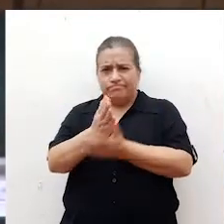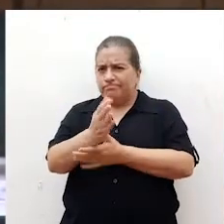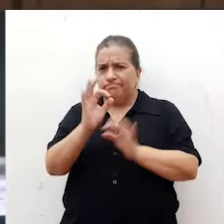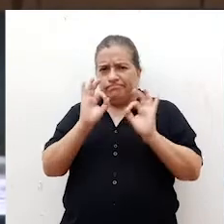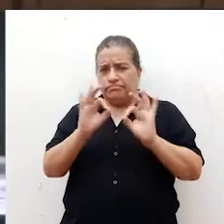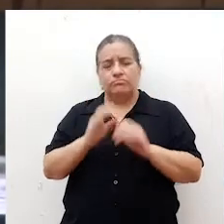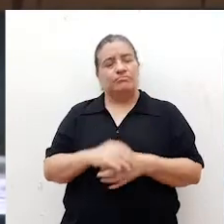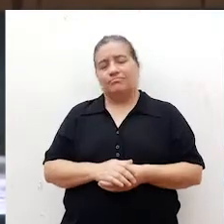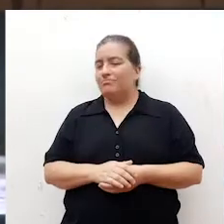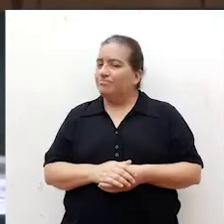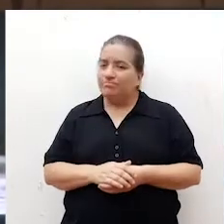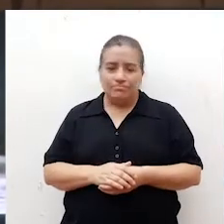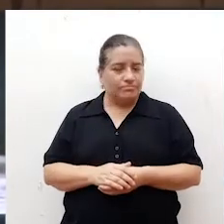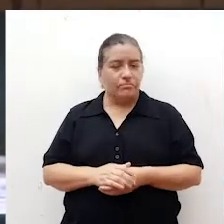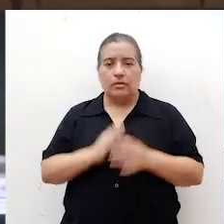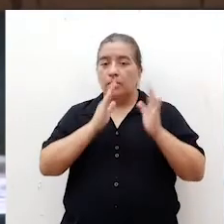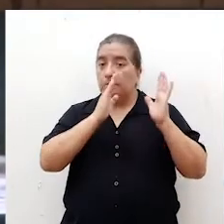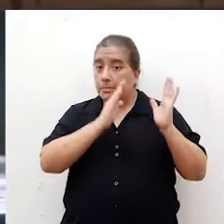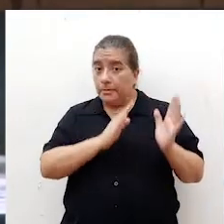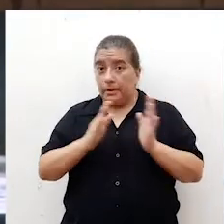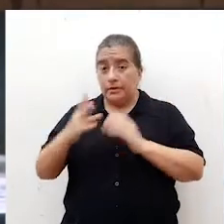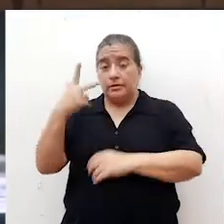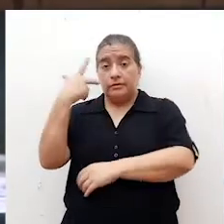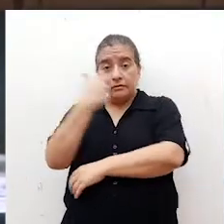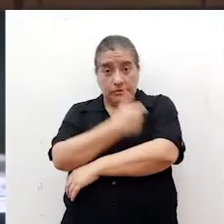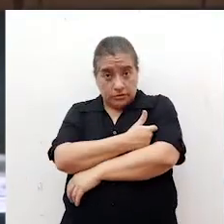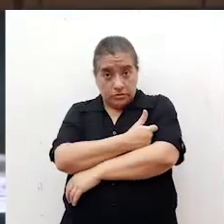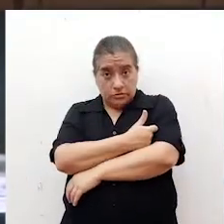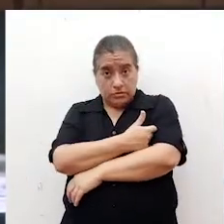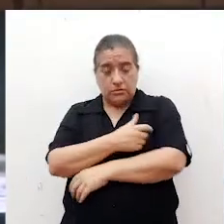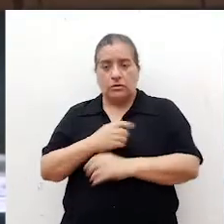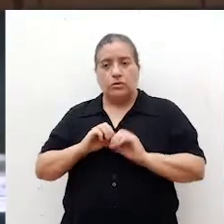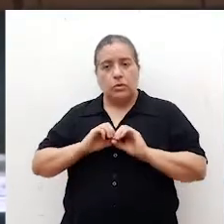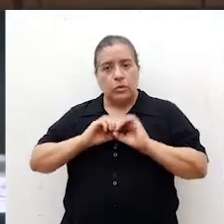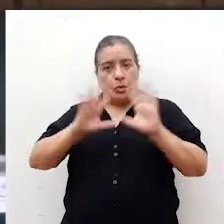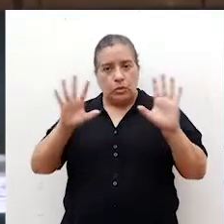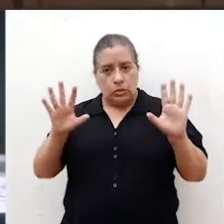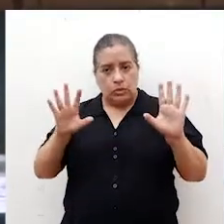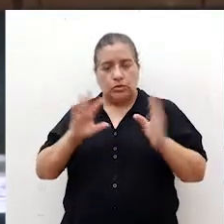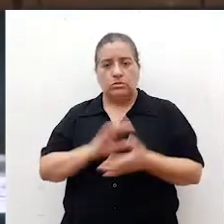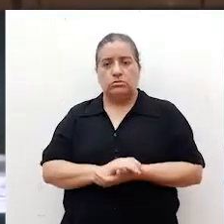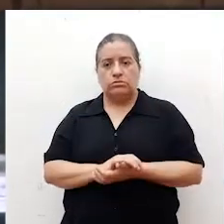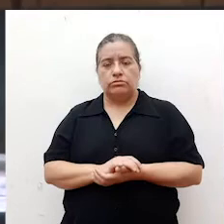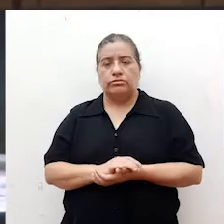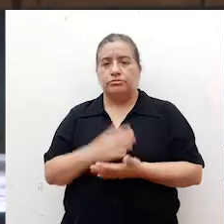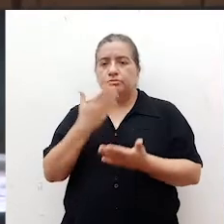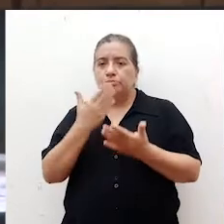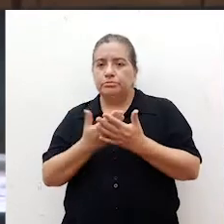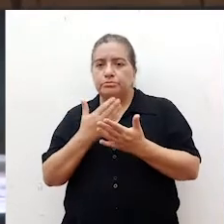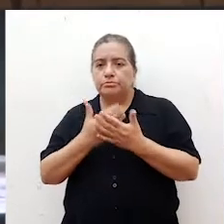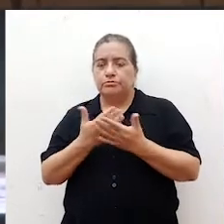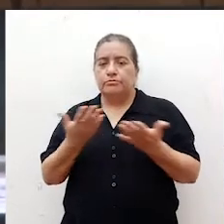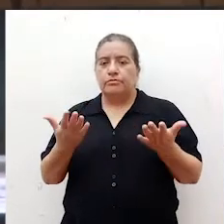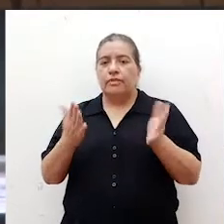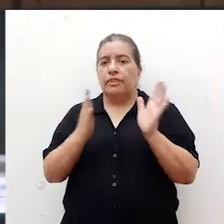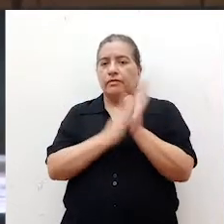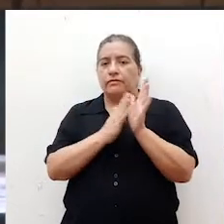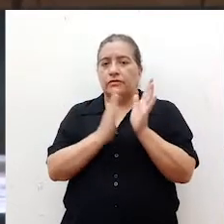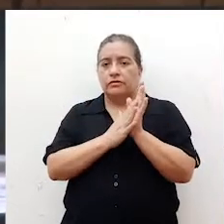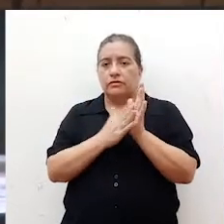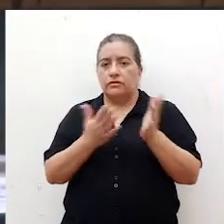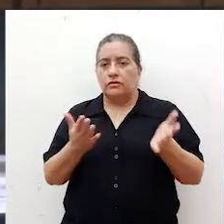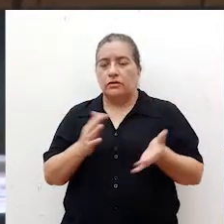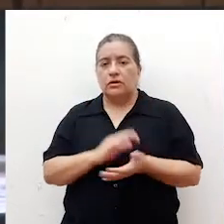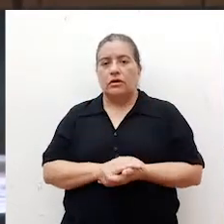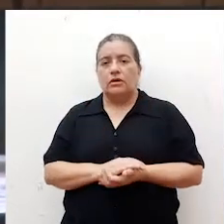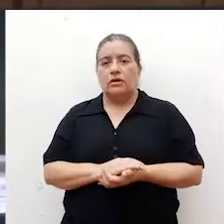donde el sector privado va a poder comprar y vender. Pero en el Perú, y entiendo que en la región, esto